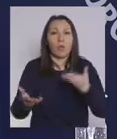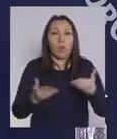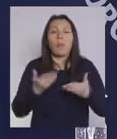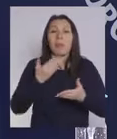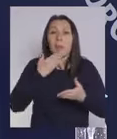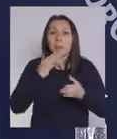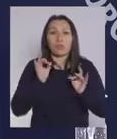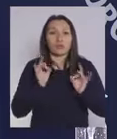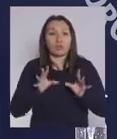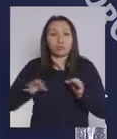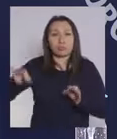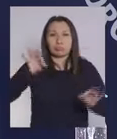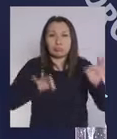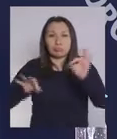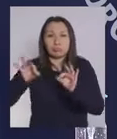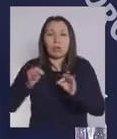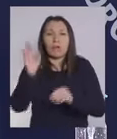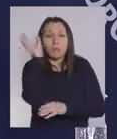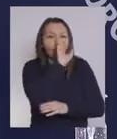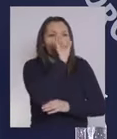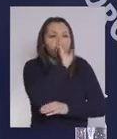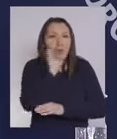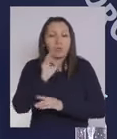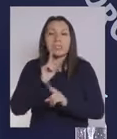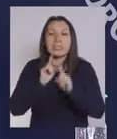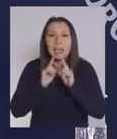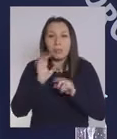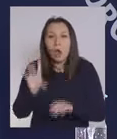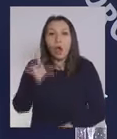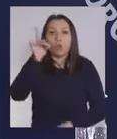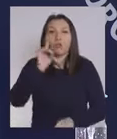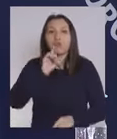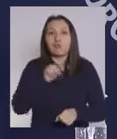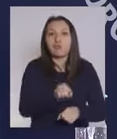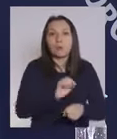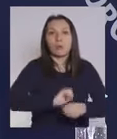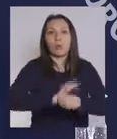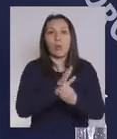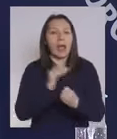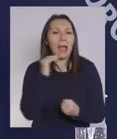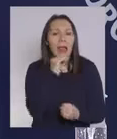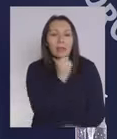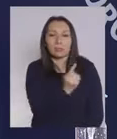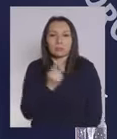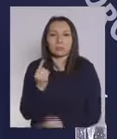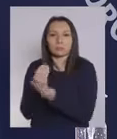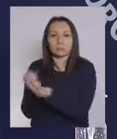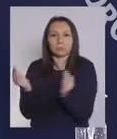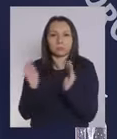endemia es testeando y encontrando a esas personas COVID positivo para que se aíslen